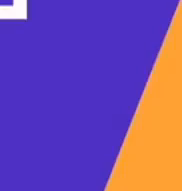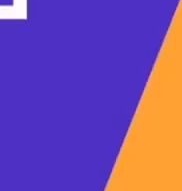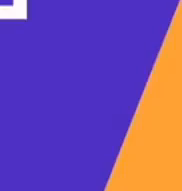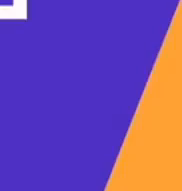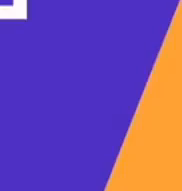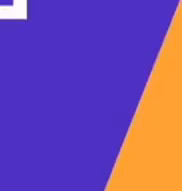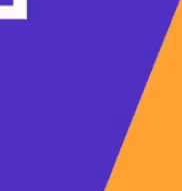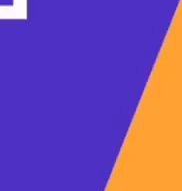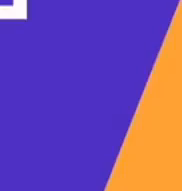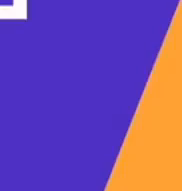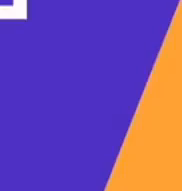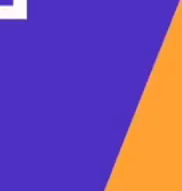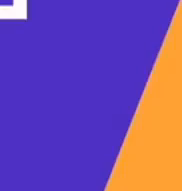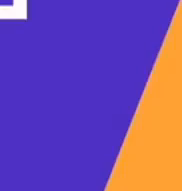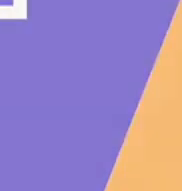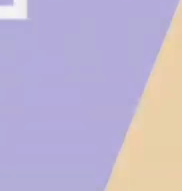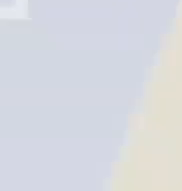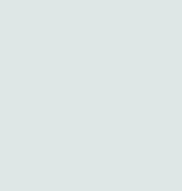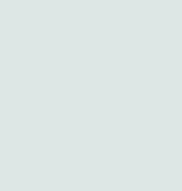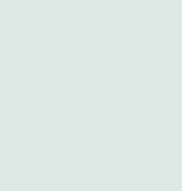casa.